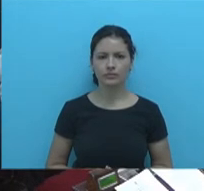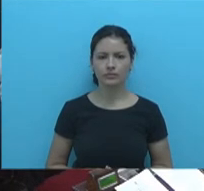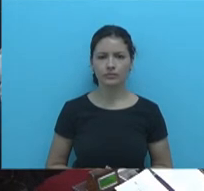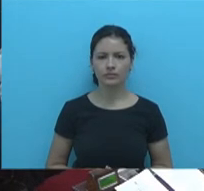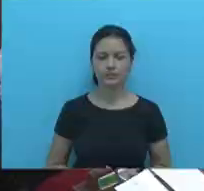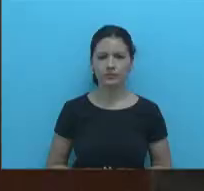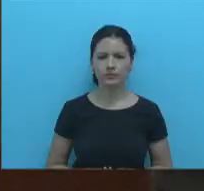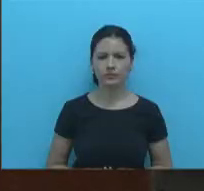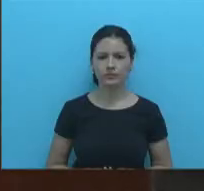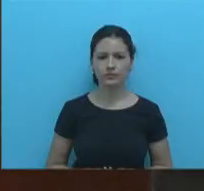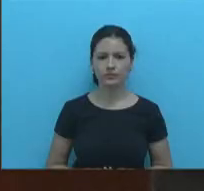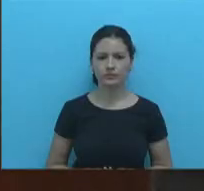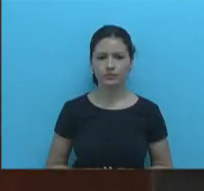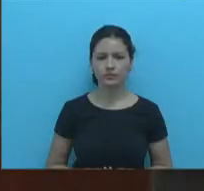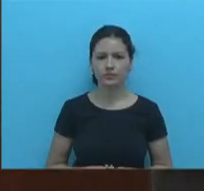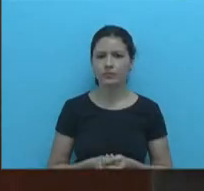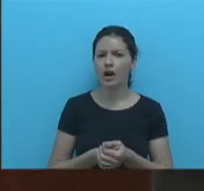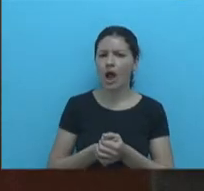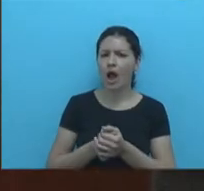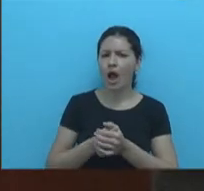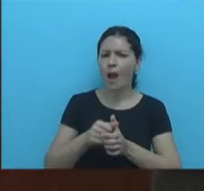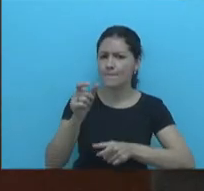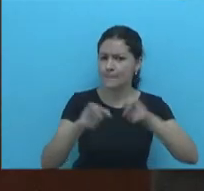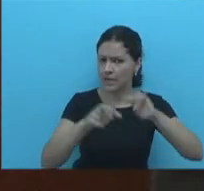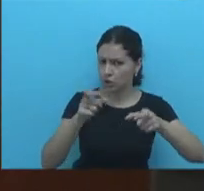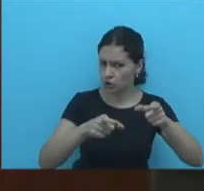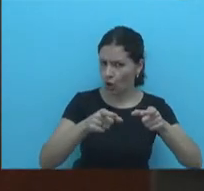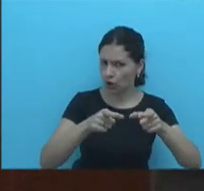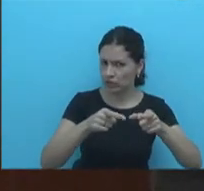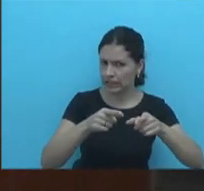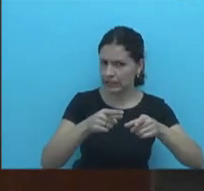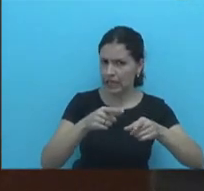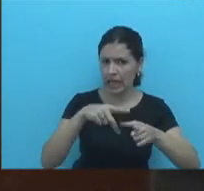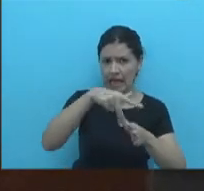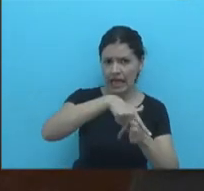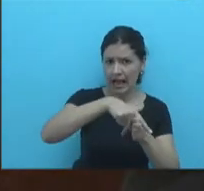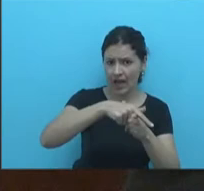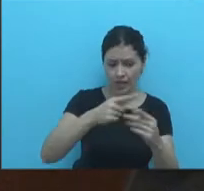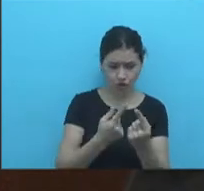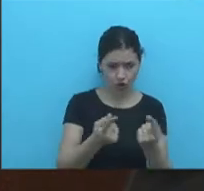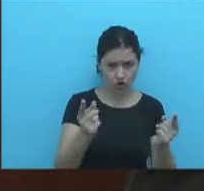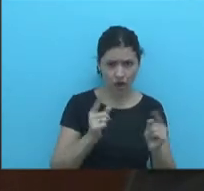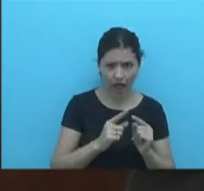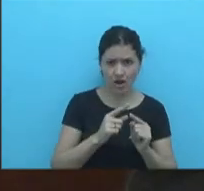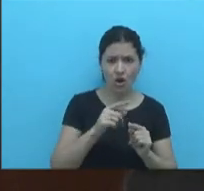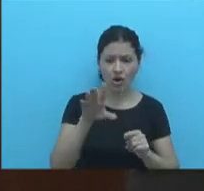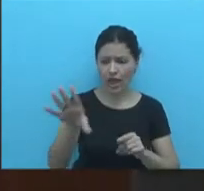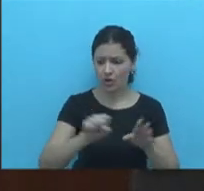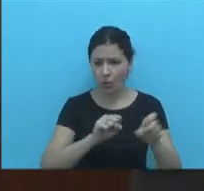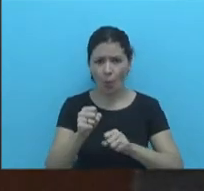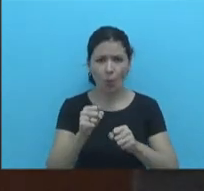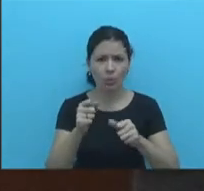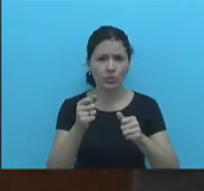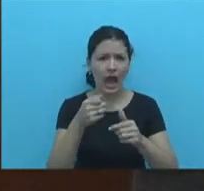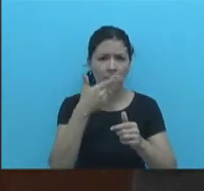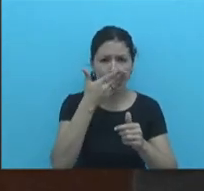la mayoría que usan ese tipo de tracción a sangre por animal, que usan caballos para juntar cartón, basura,